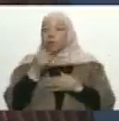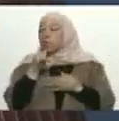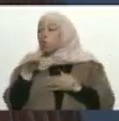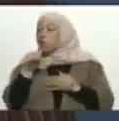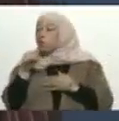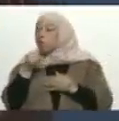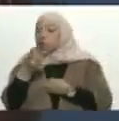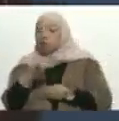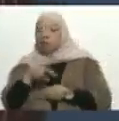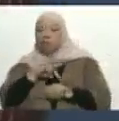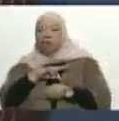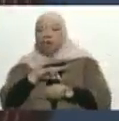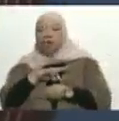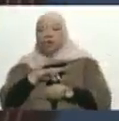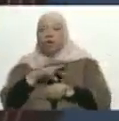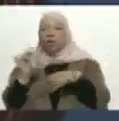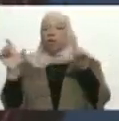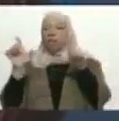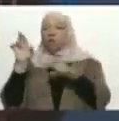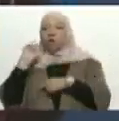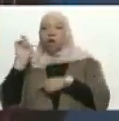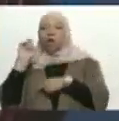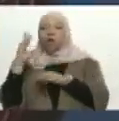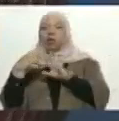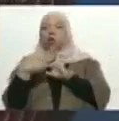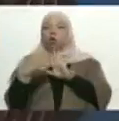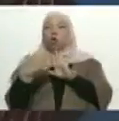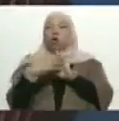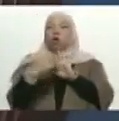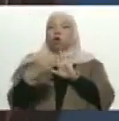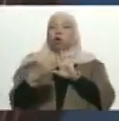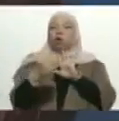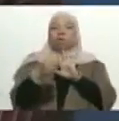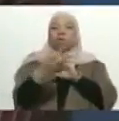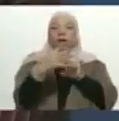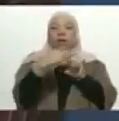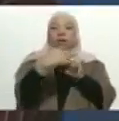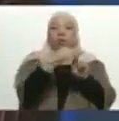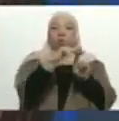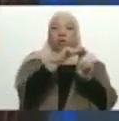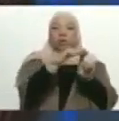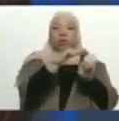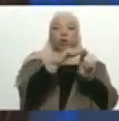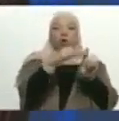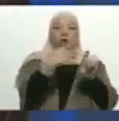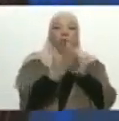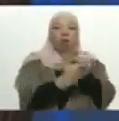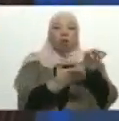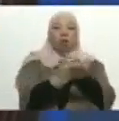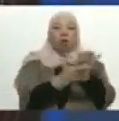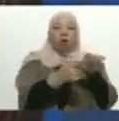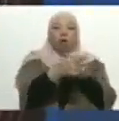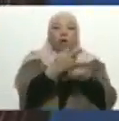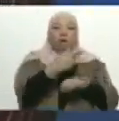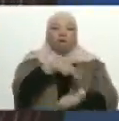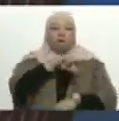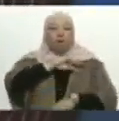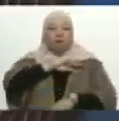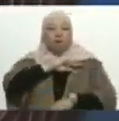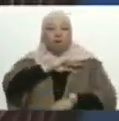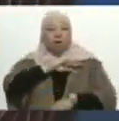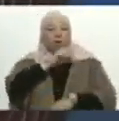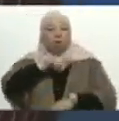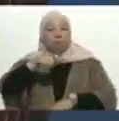inventan cualquier cosa para distorsionar una realidad o crear una realidad que es una mentira. Entonces,